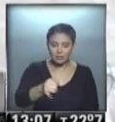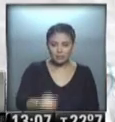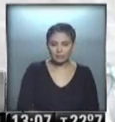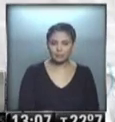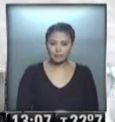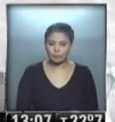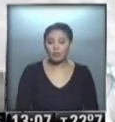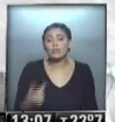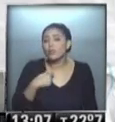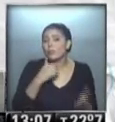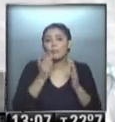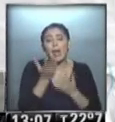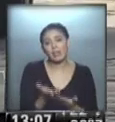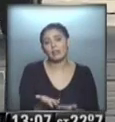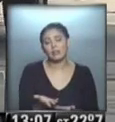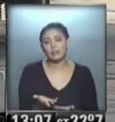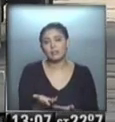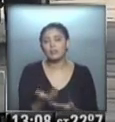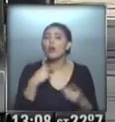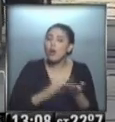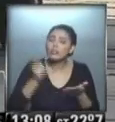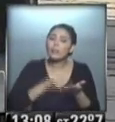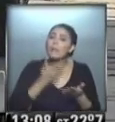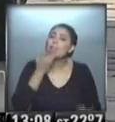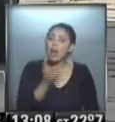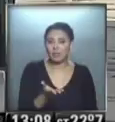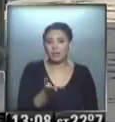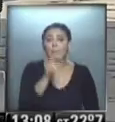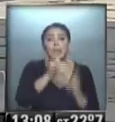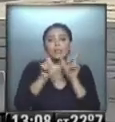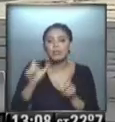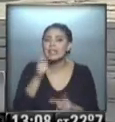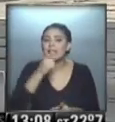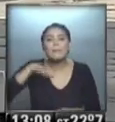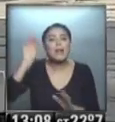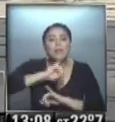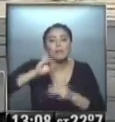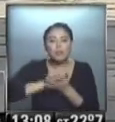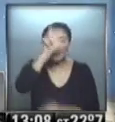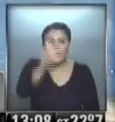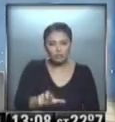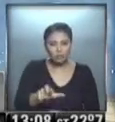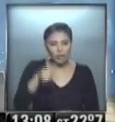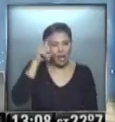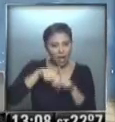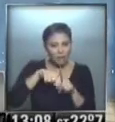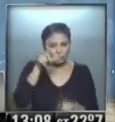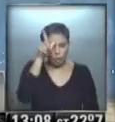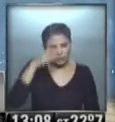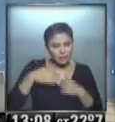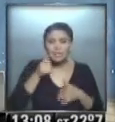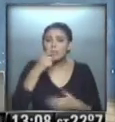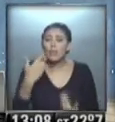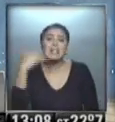Sí. Lo que yo pido también, y vuelvo a pedir, gente que tenga más datos de esta persona, gente que me pueda llamar